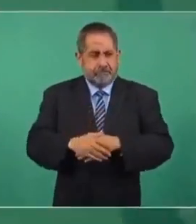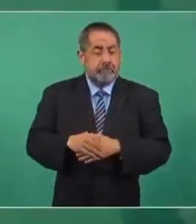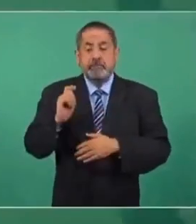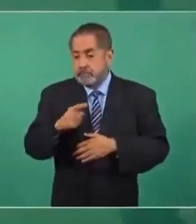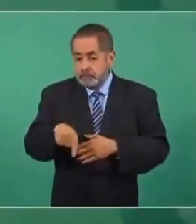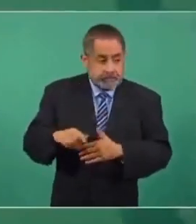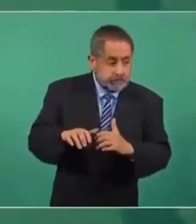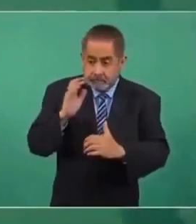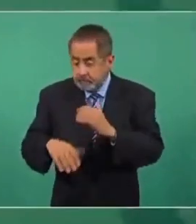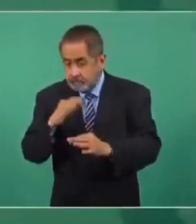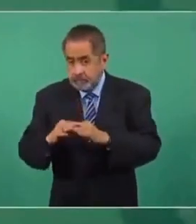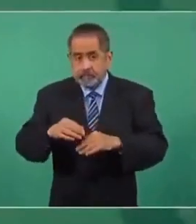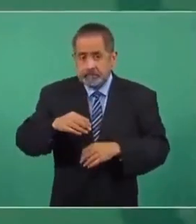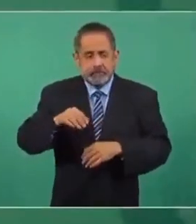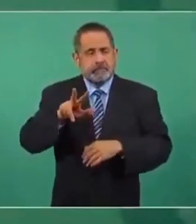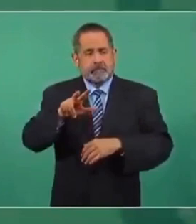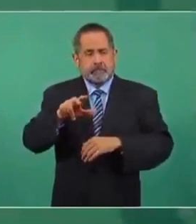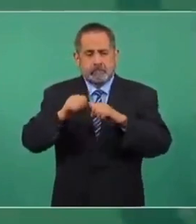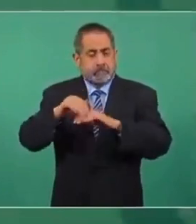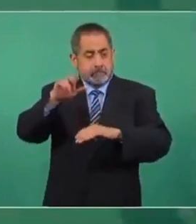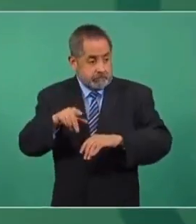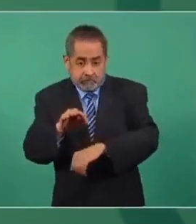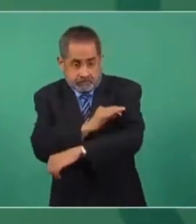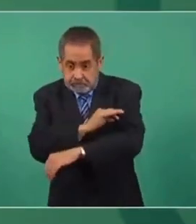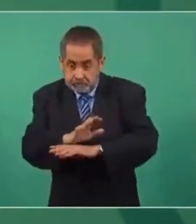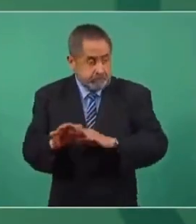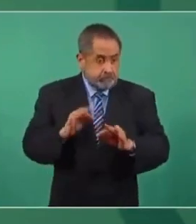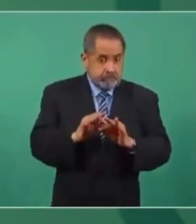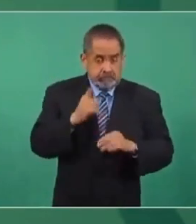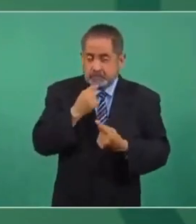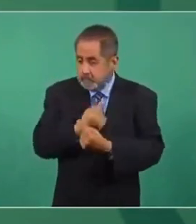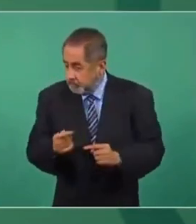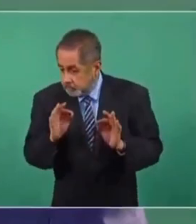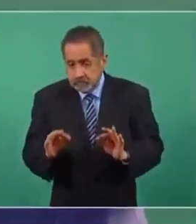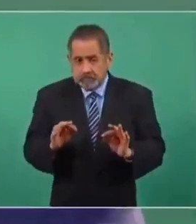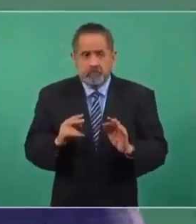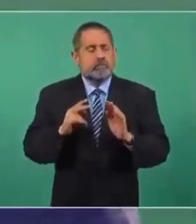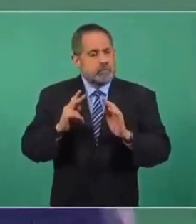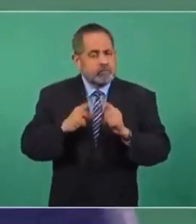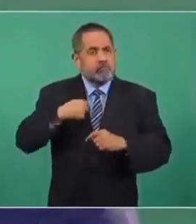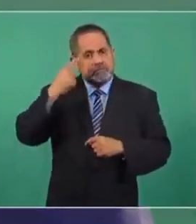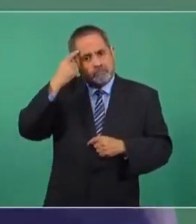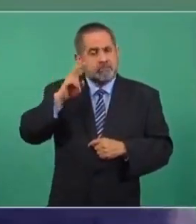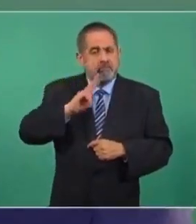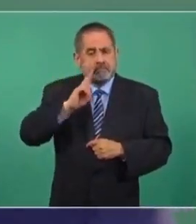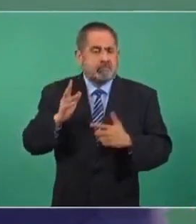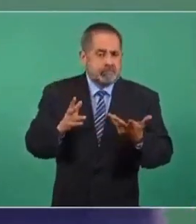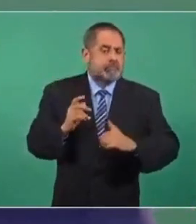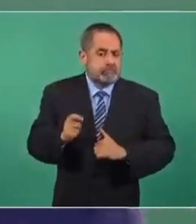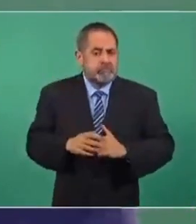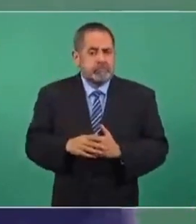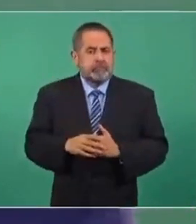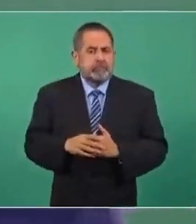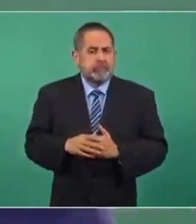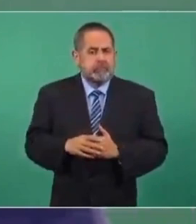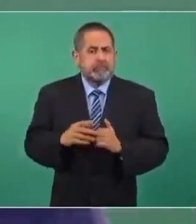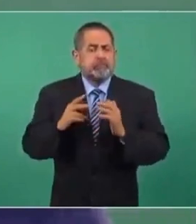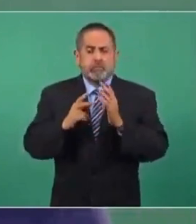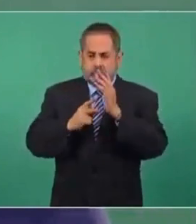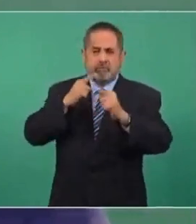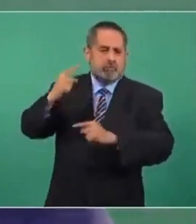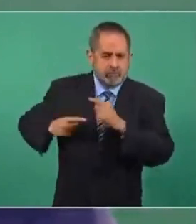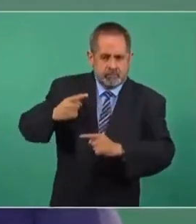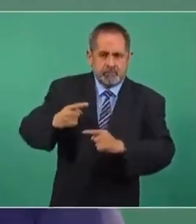que terminemos de vacunar a mayores de 18 y a niños, vamos viendo si se